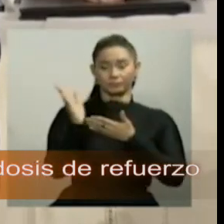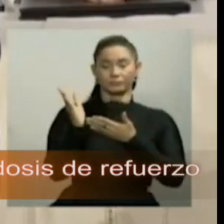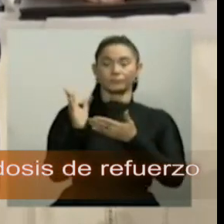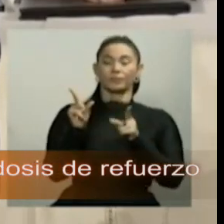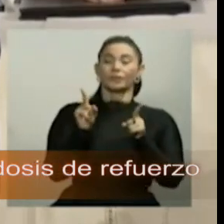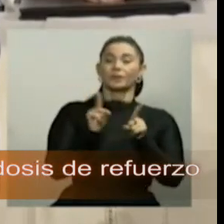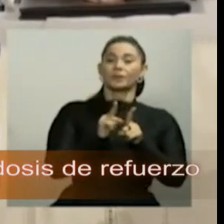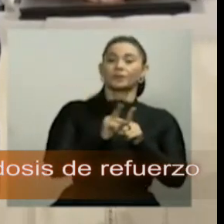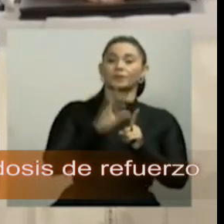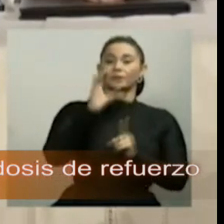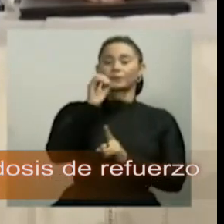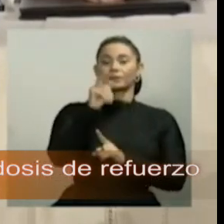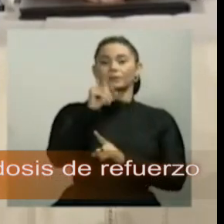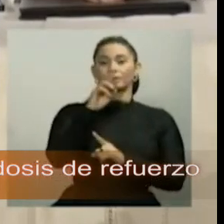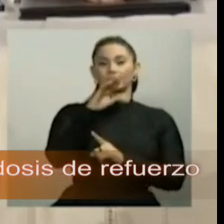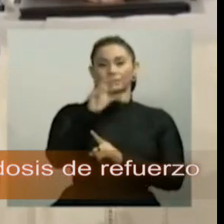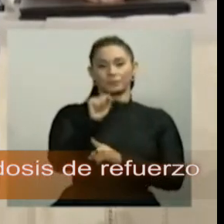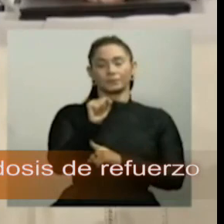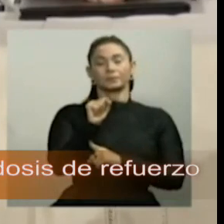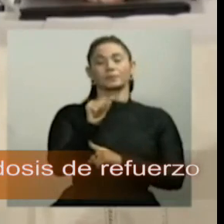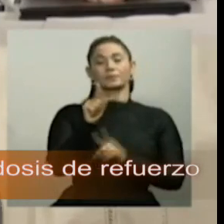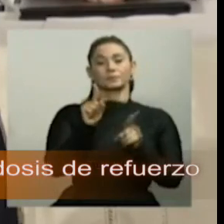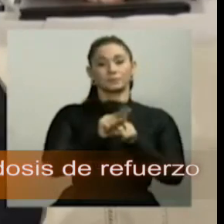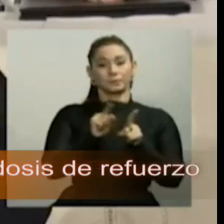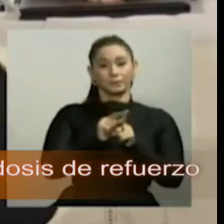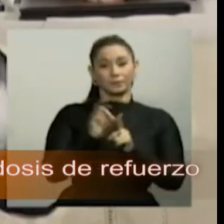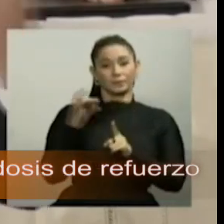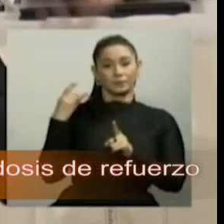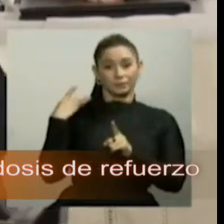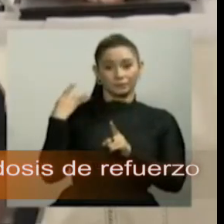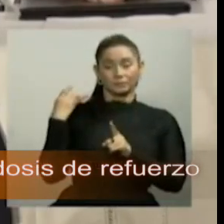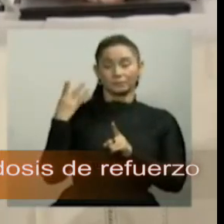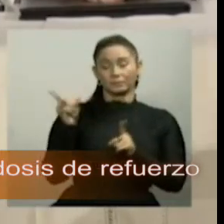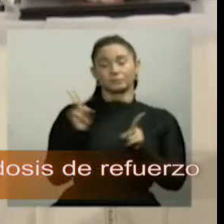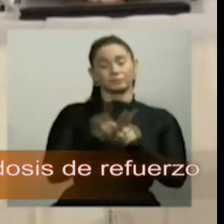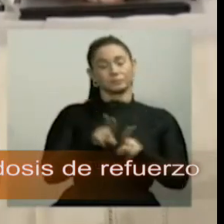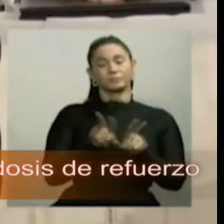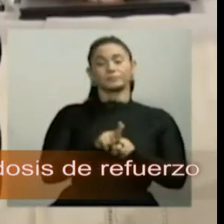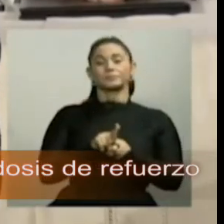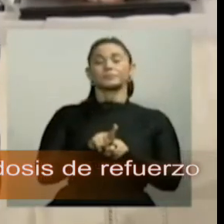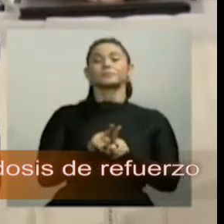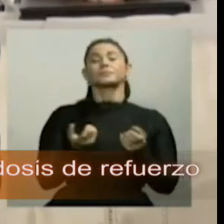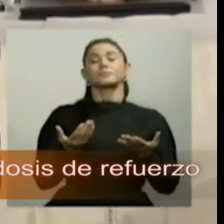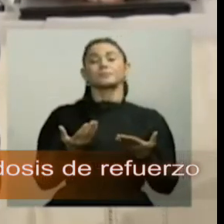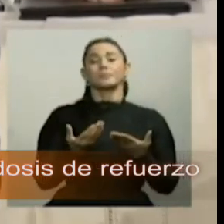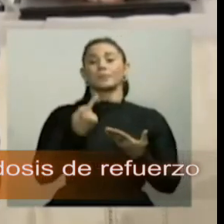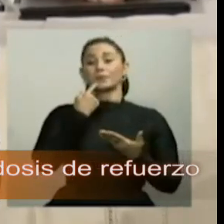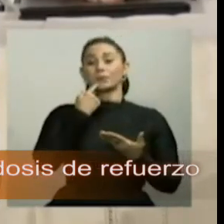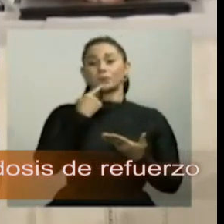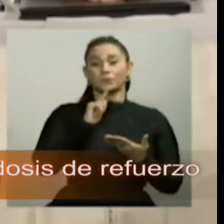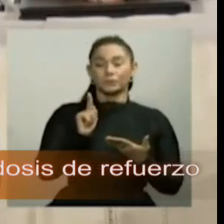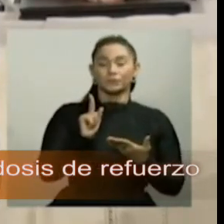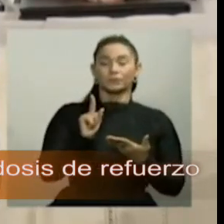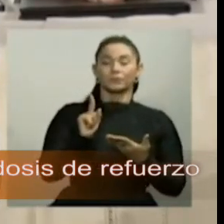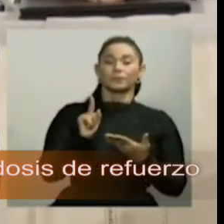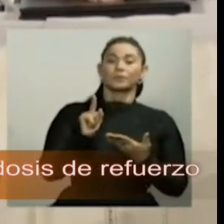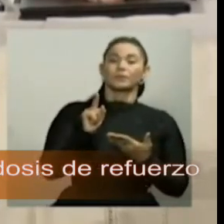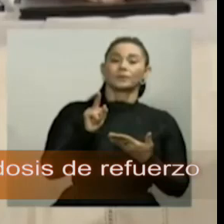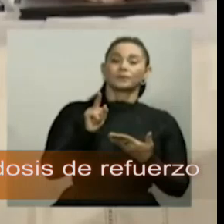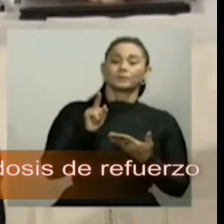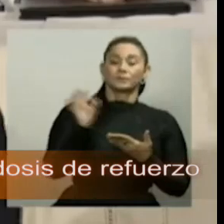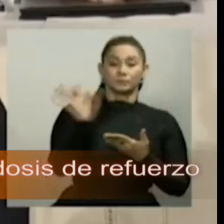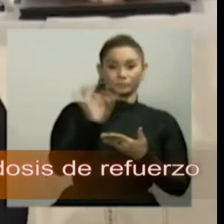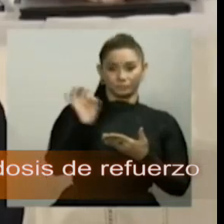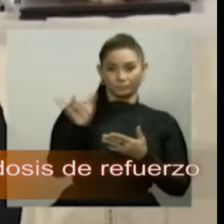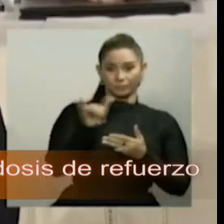4 semanas a quienes fueron inoculados con el preparado Sinovac y de 12 semanas a